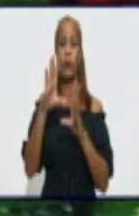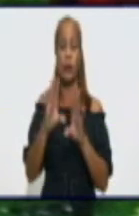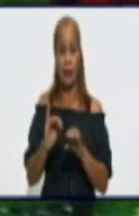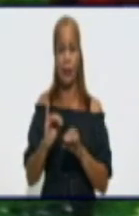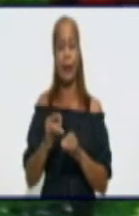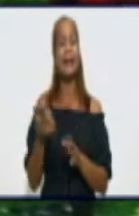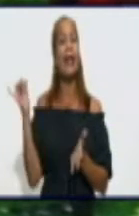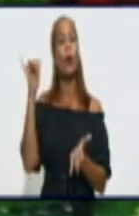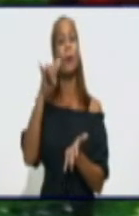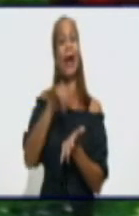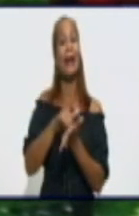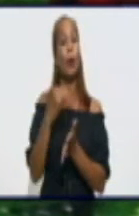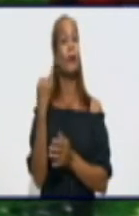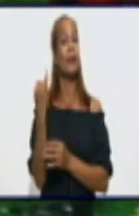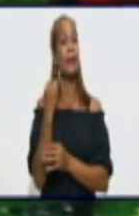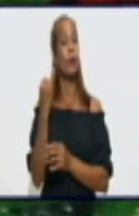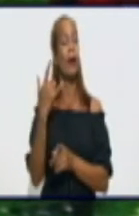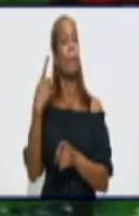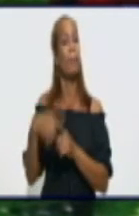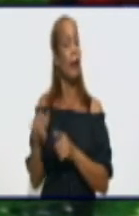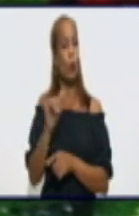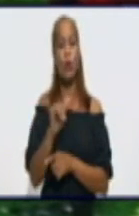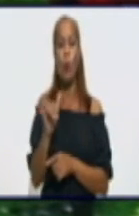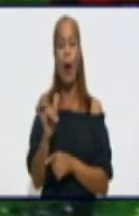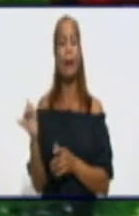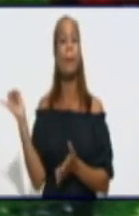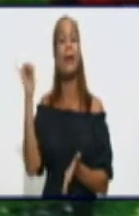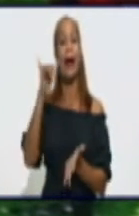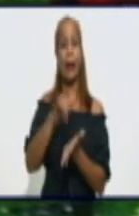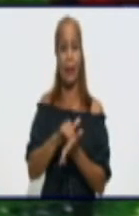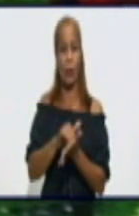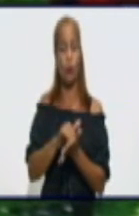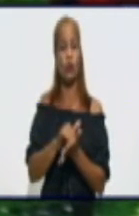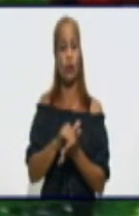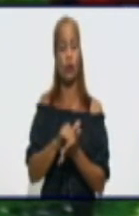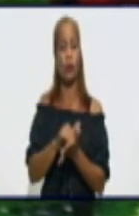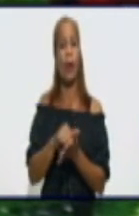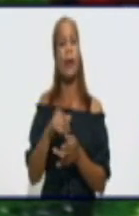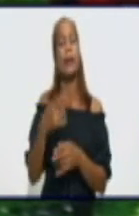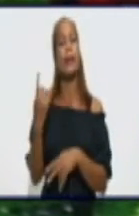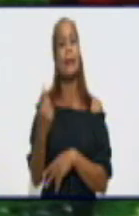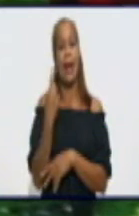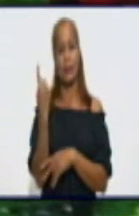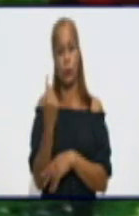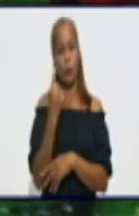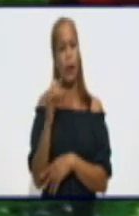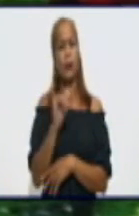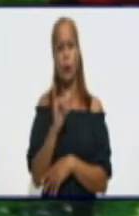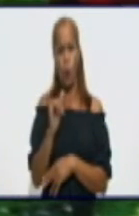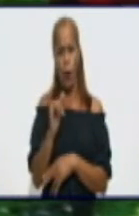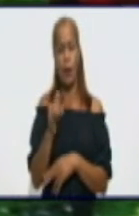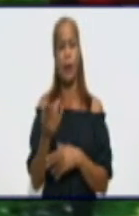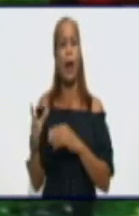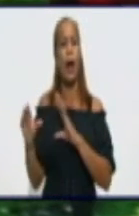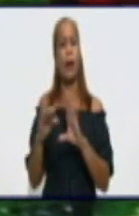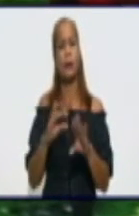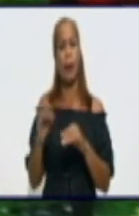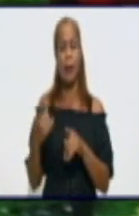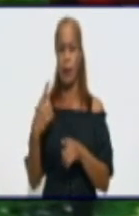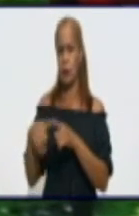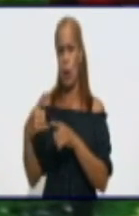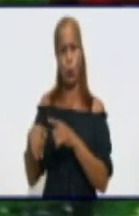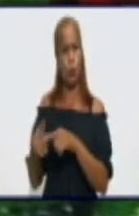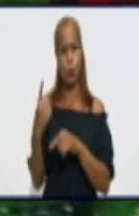ahorita, pero están los viajeros nacionales. Y no es solo La Habana. Hay que pensar también en una persona que venga de Artemisa, que es